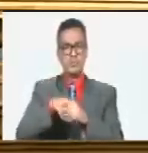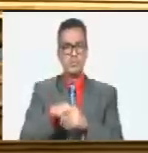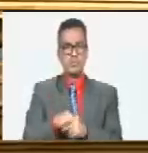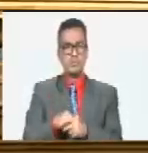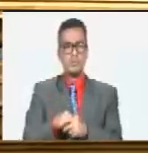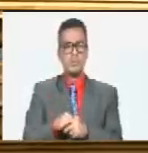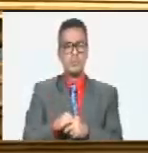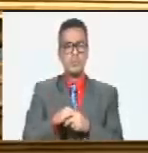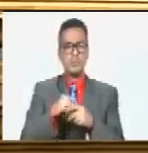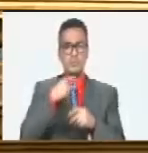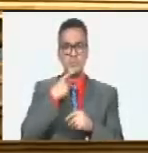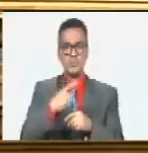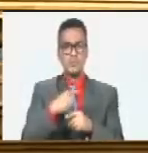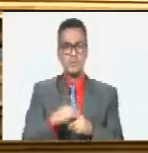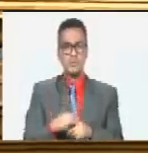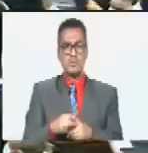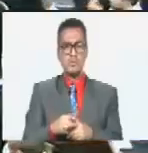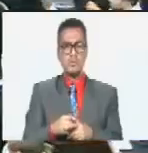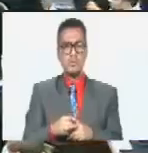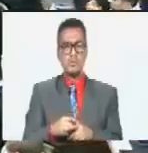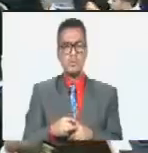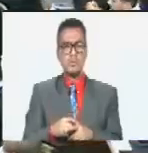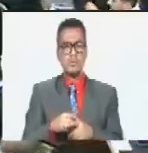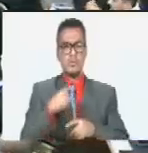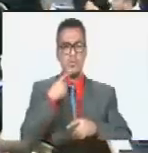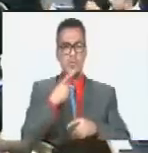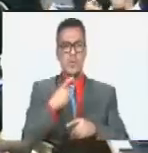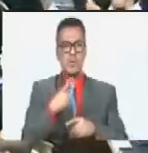atreven a denostar